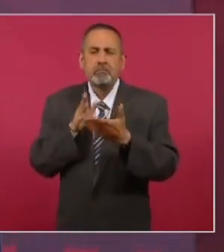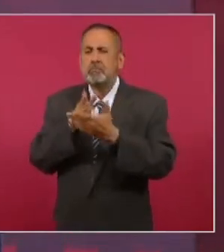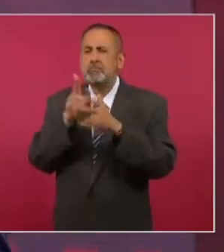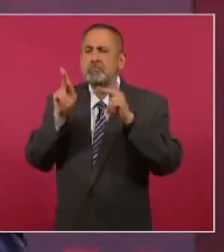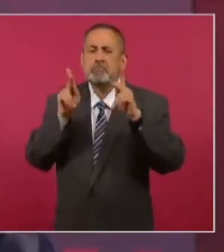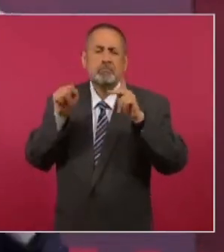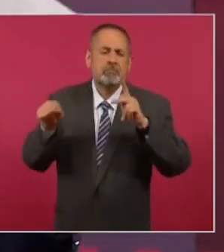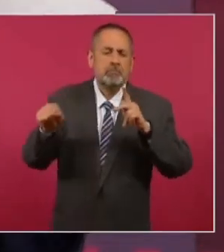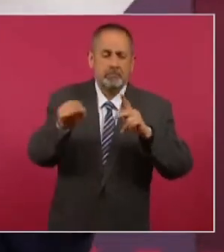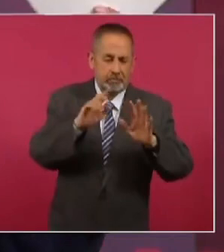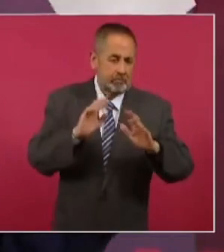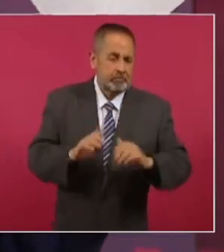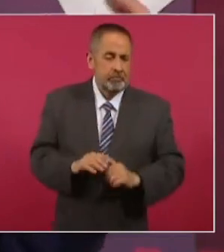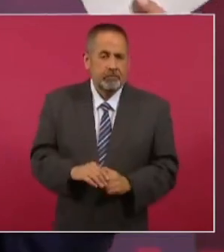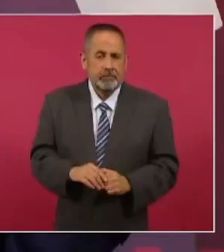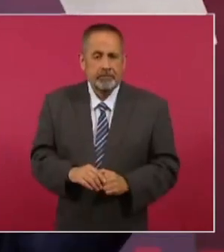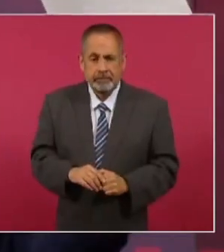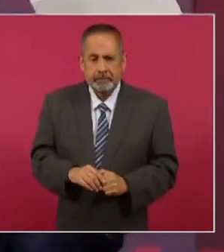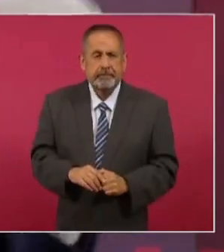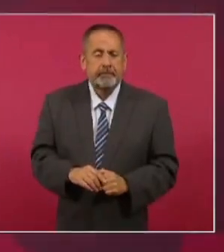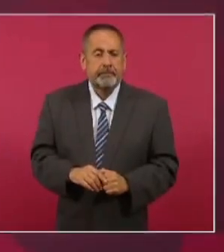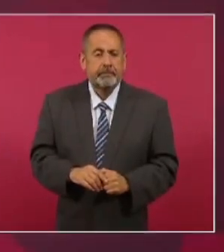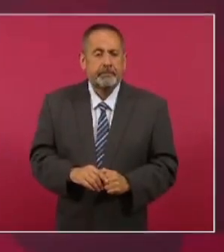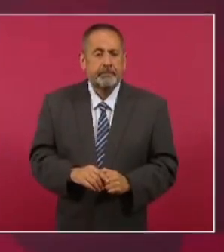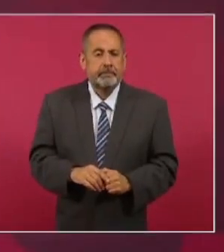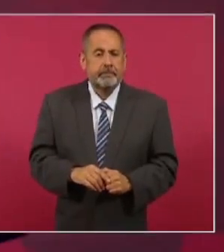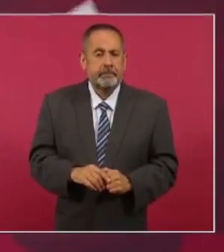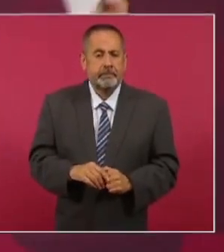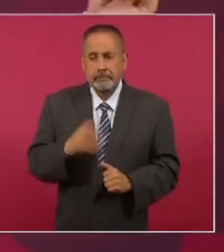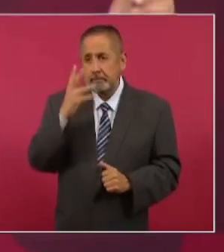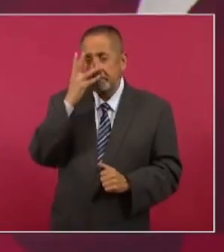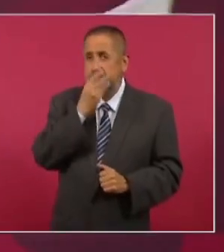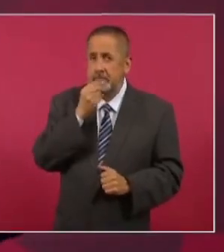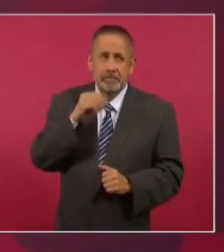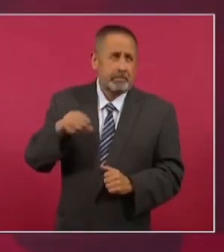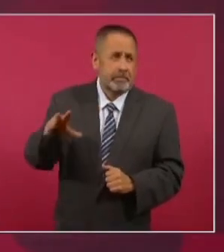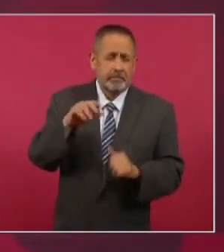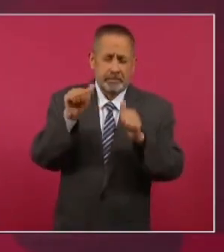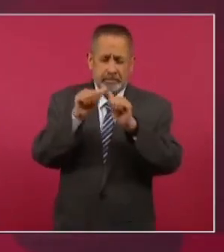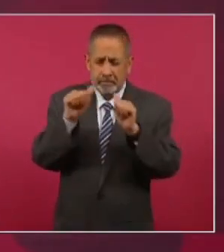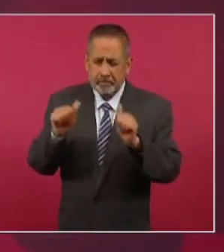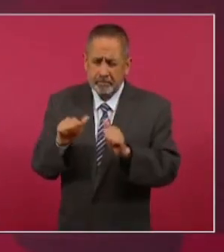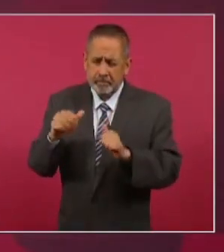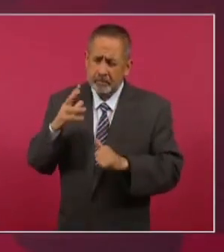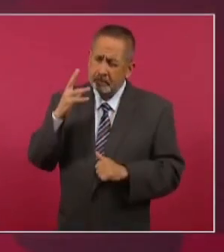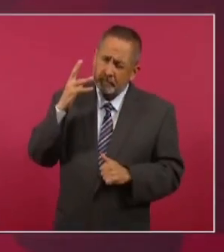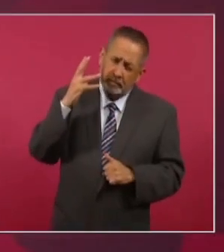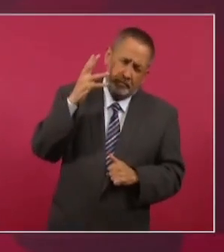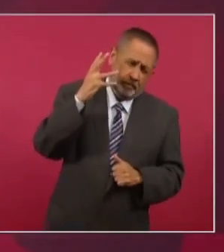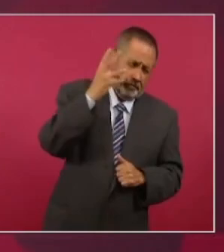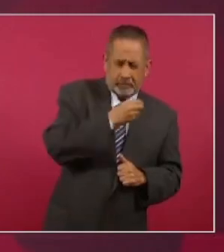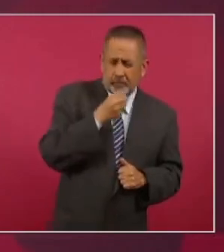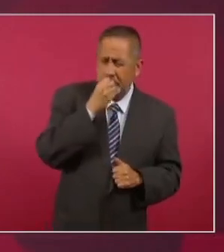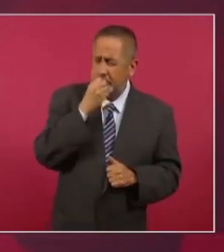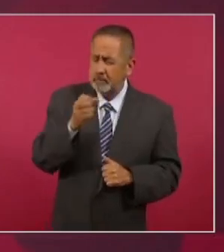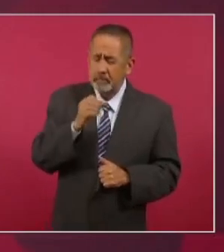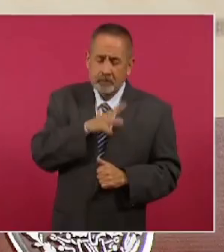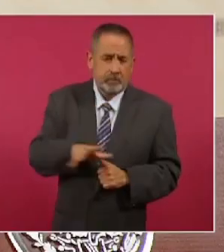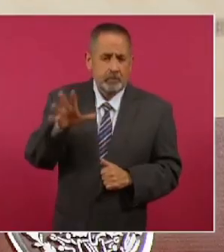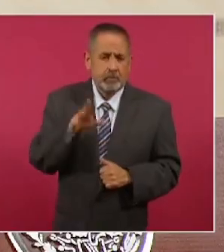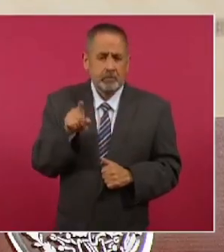y es arte es algo espléndido ¿no?